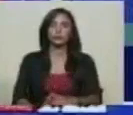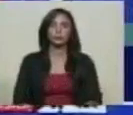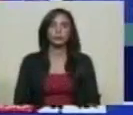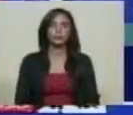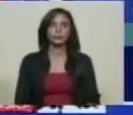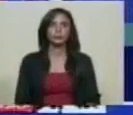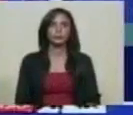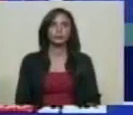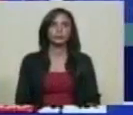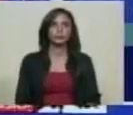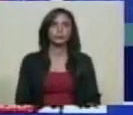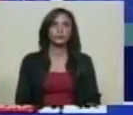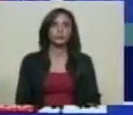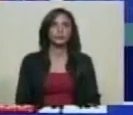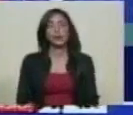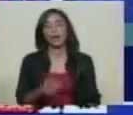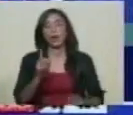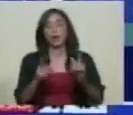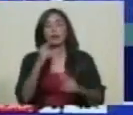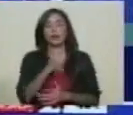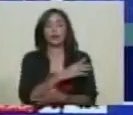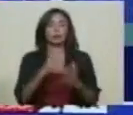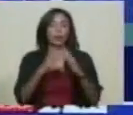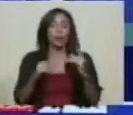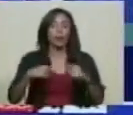temas, problemas, asuntos, tensiones.